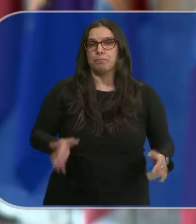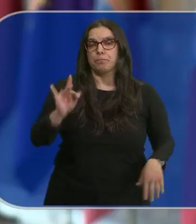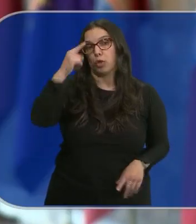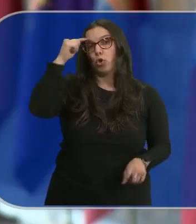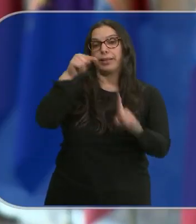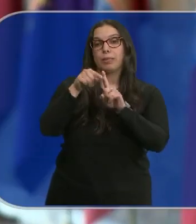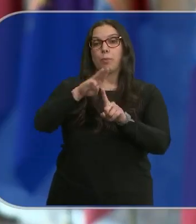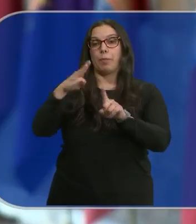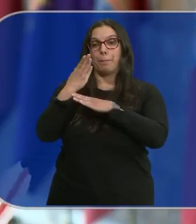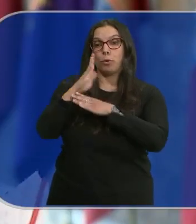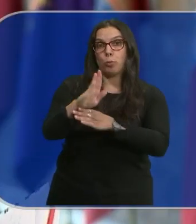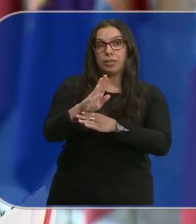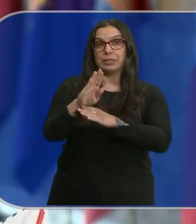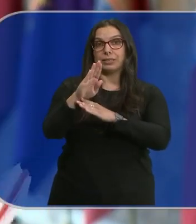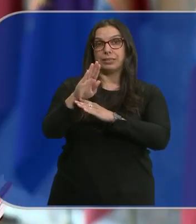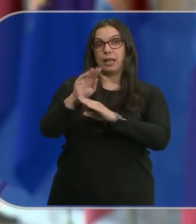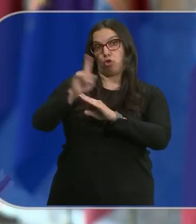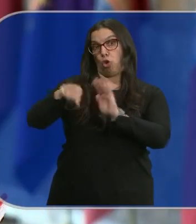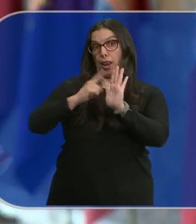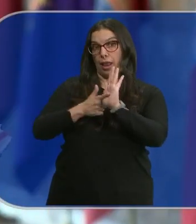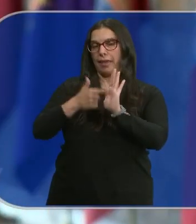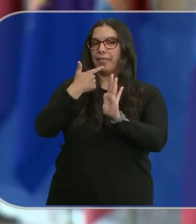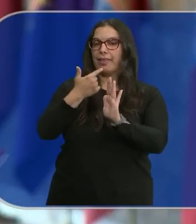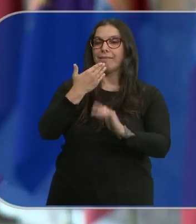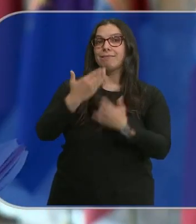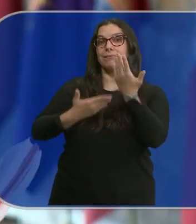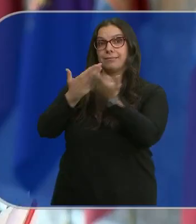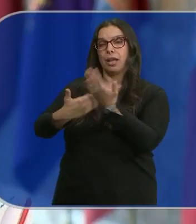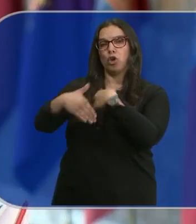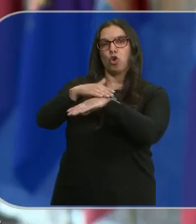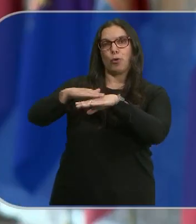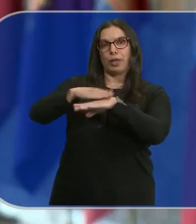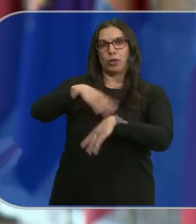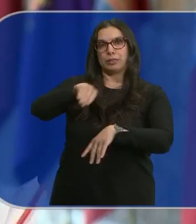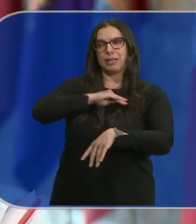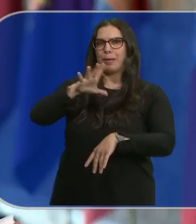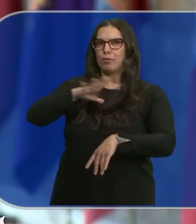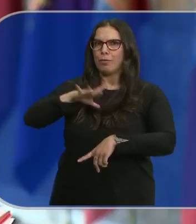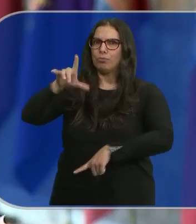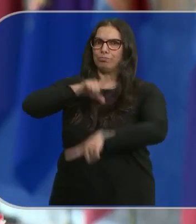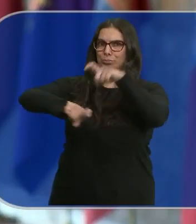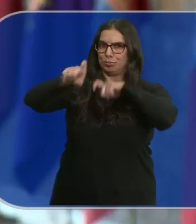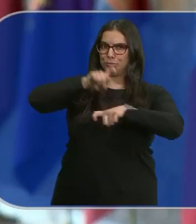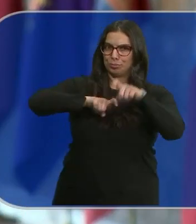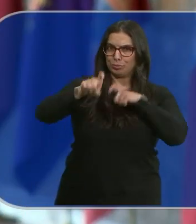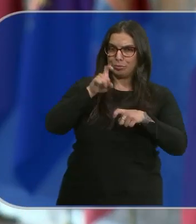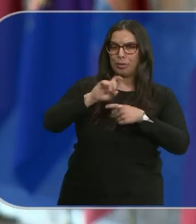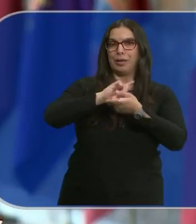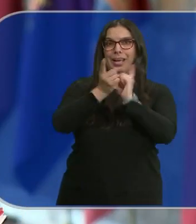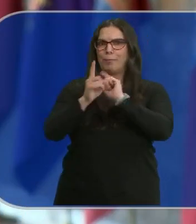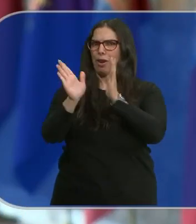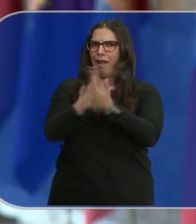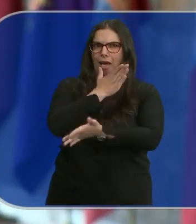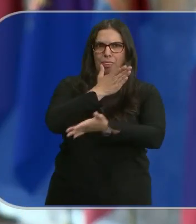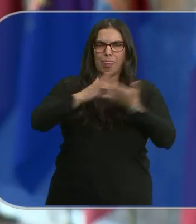Sí, el objetivo de esa proposición no de ley pasaba por solicitar al Gobierno de España que rectifique las modificaciones previstas en